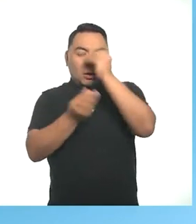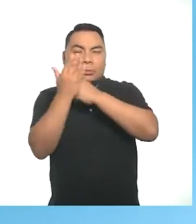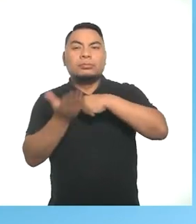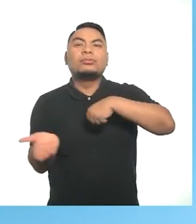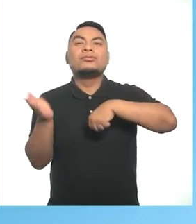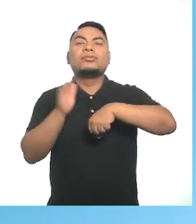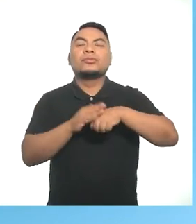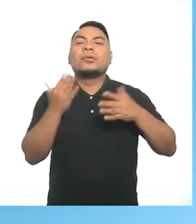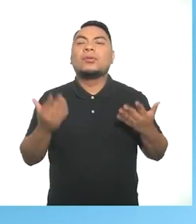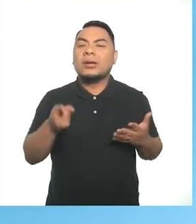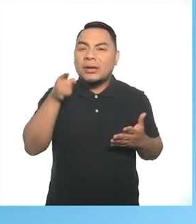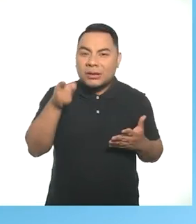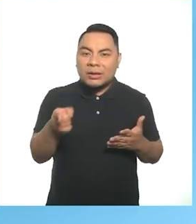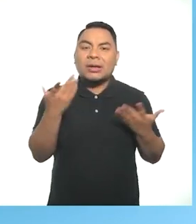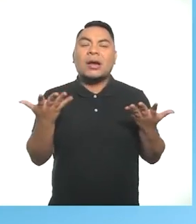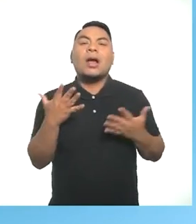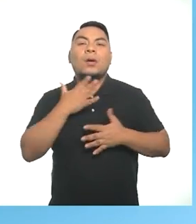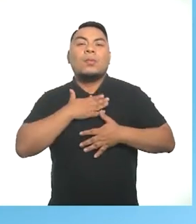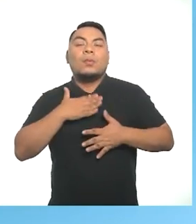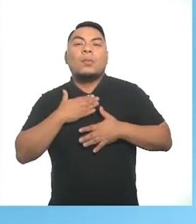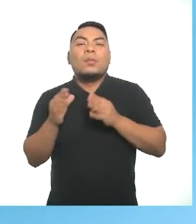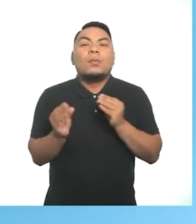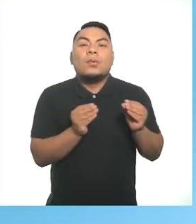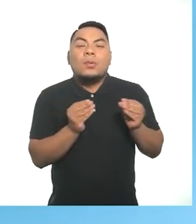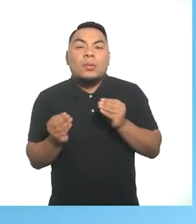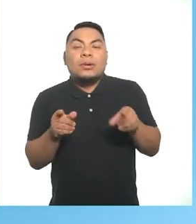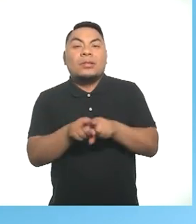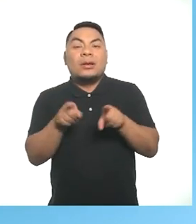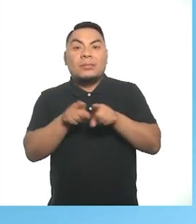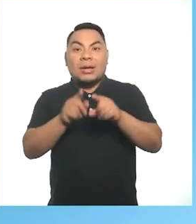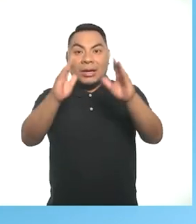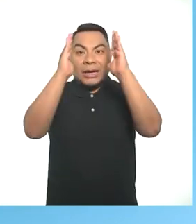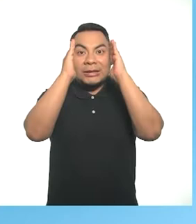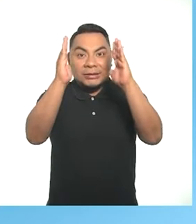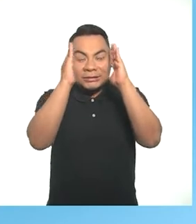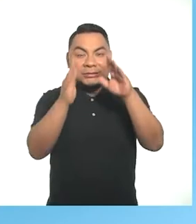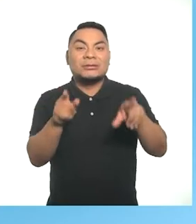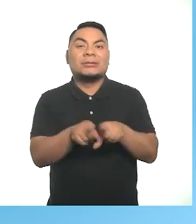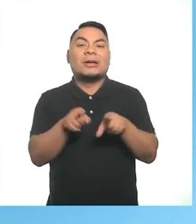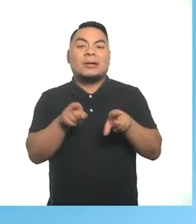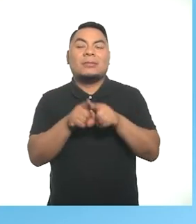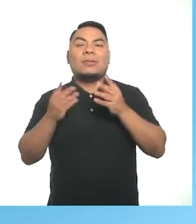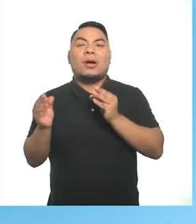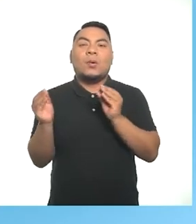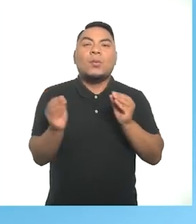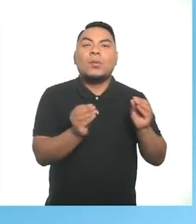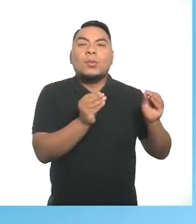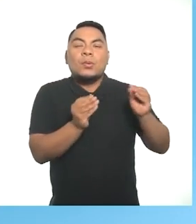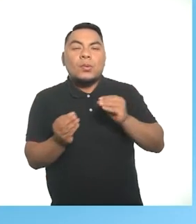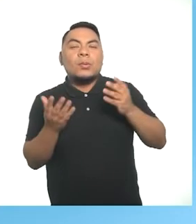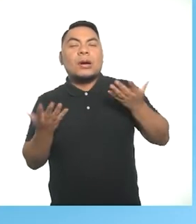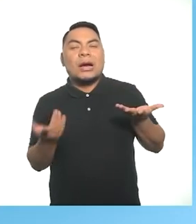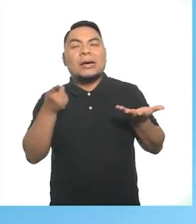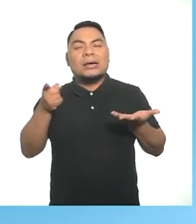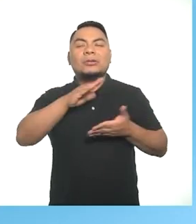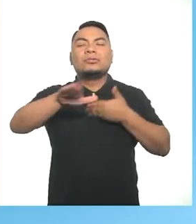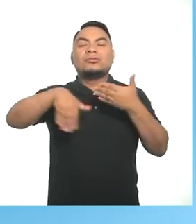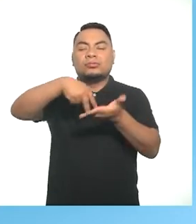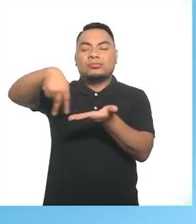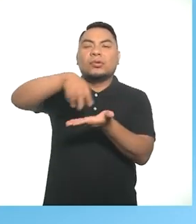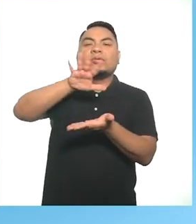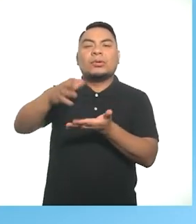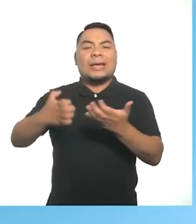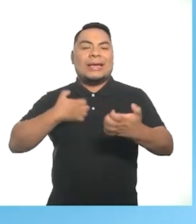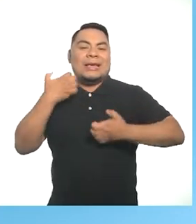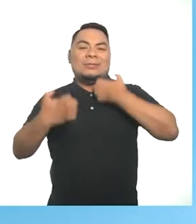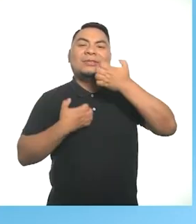habilidades relacionadas con la motricidad, la atención, el ritmo y el desarrollo armónico